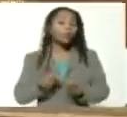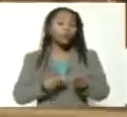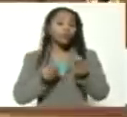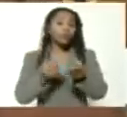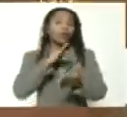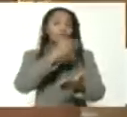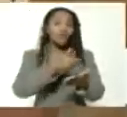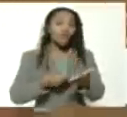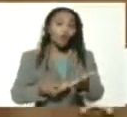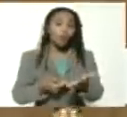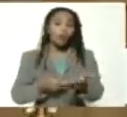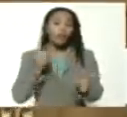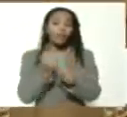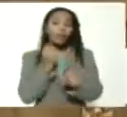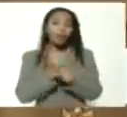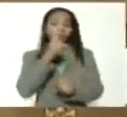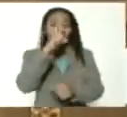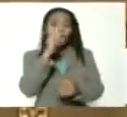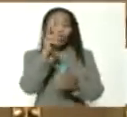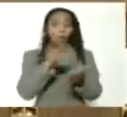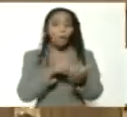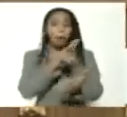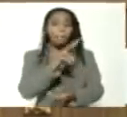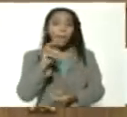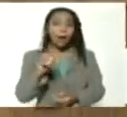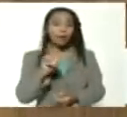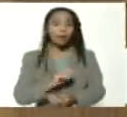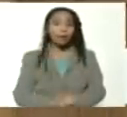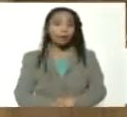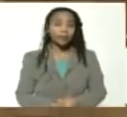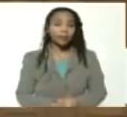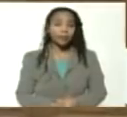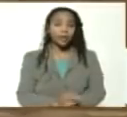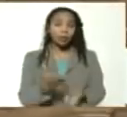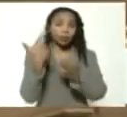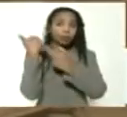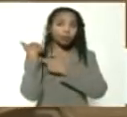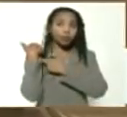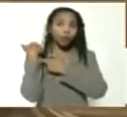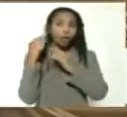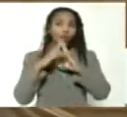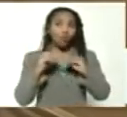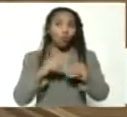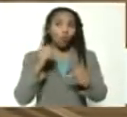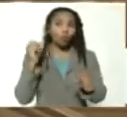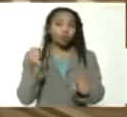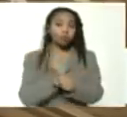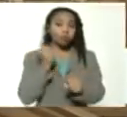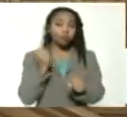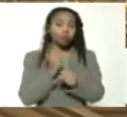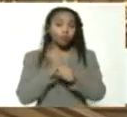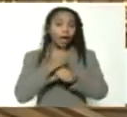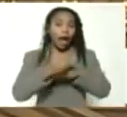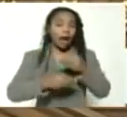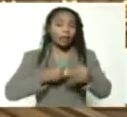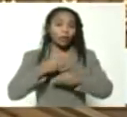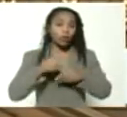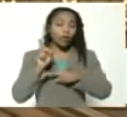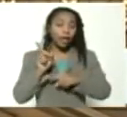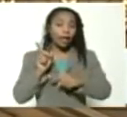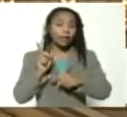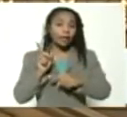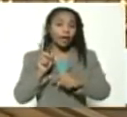este informe de gestión del año 2020 correspondiente a todas las acciones emanadas desde